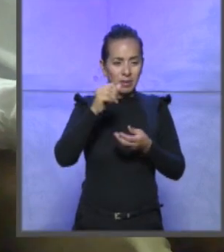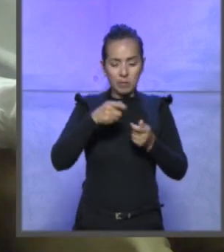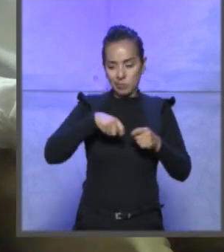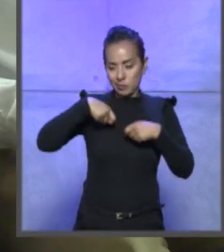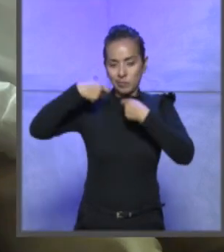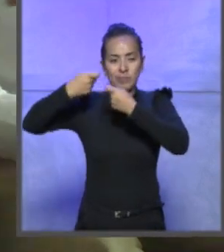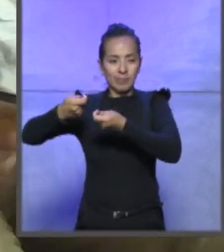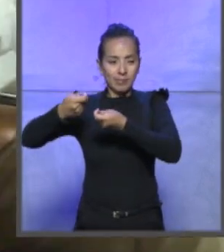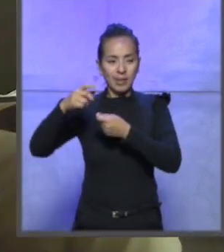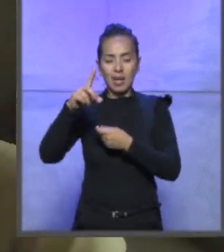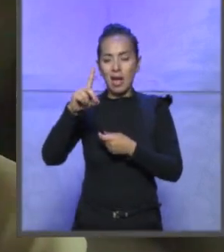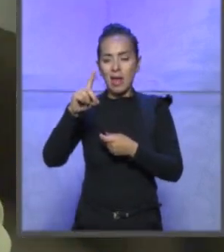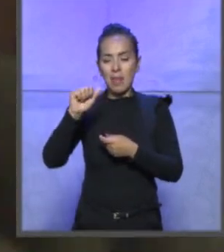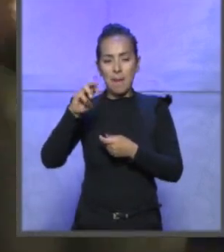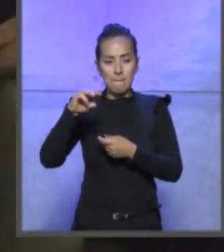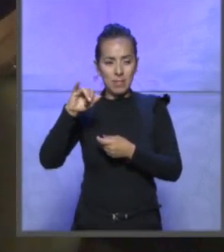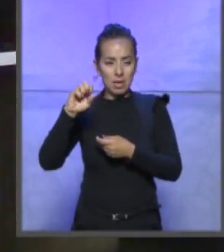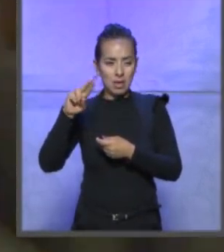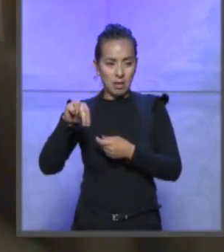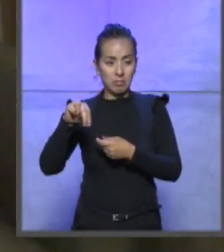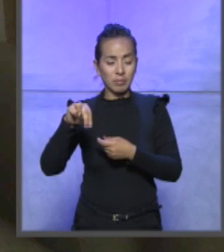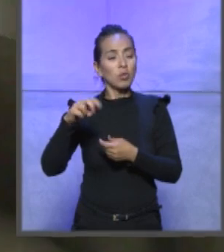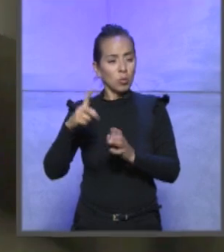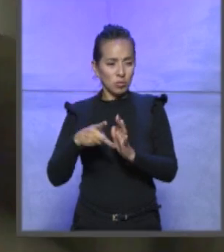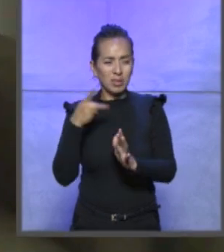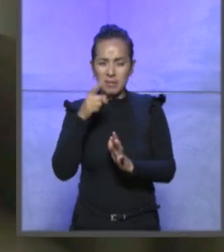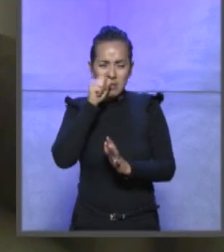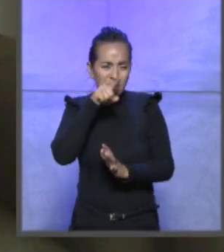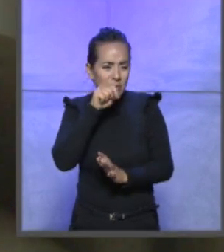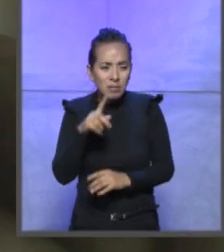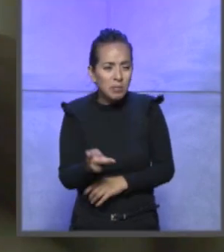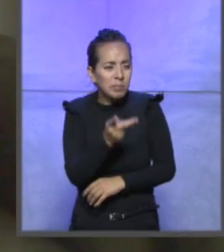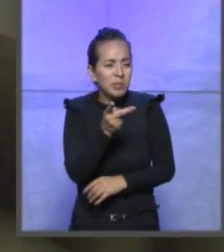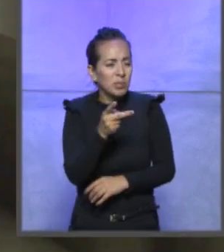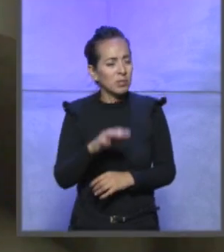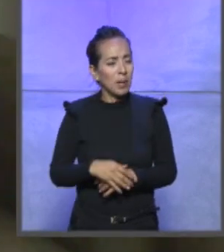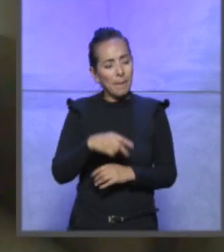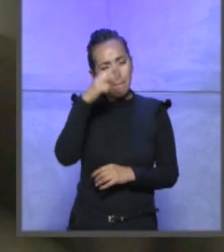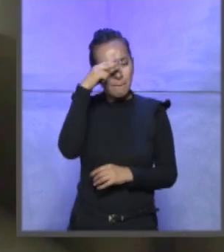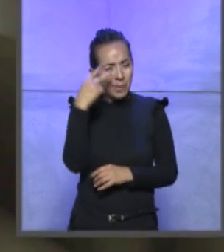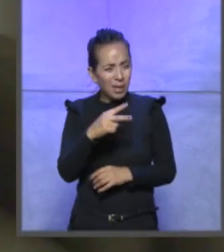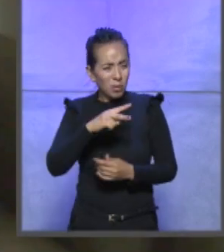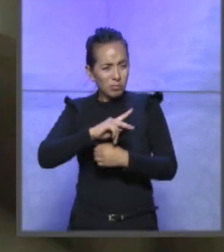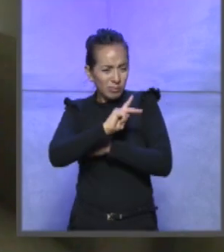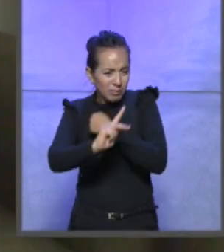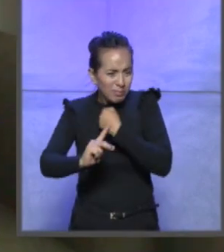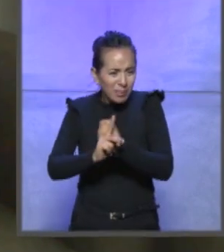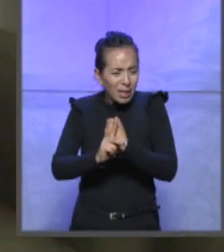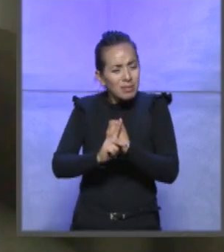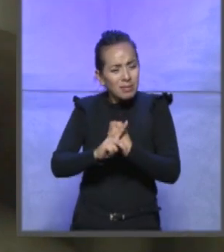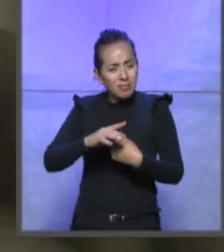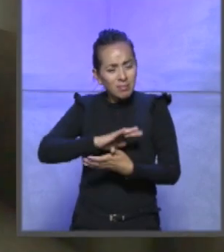el micrófono a Damián nuevamente. México es un país que discrimina. ¿Por qué ya quieres? Buenas tardes a todos